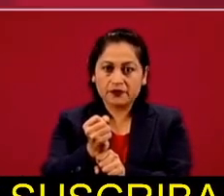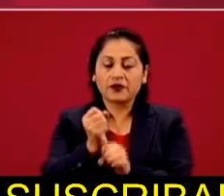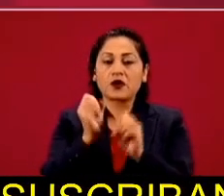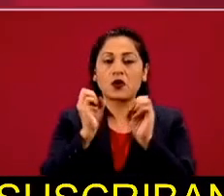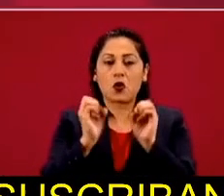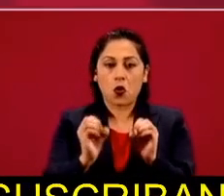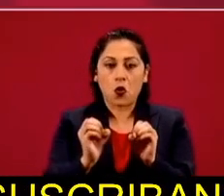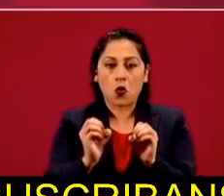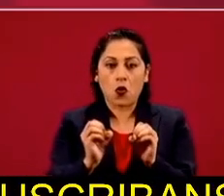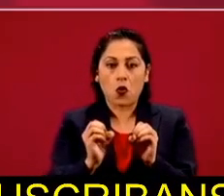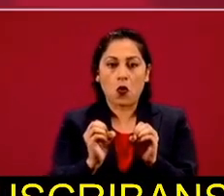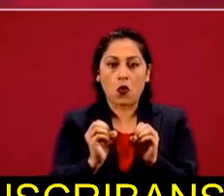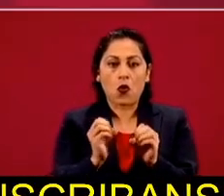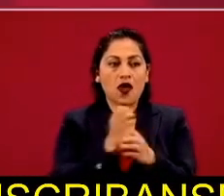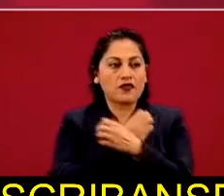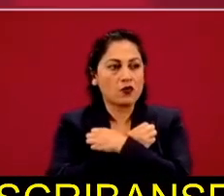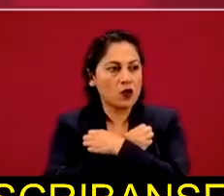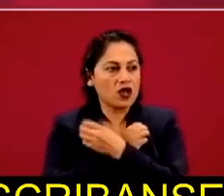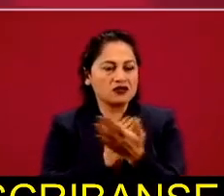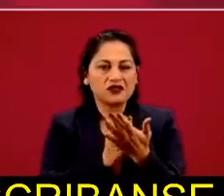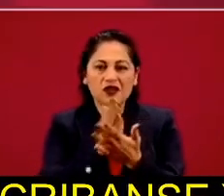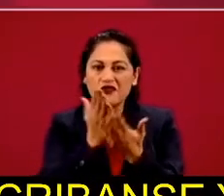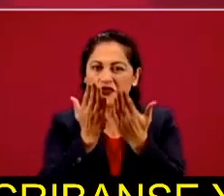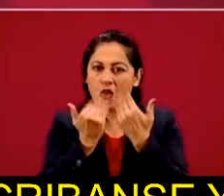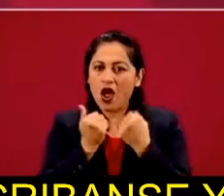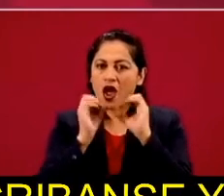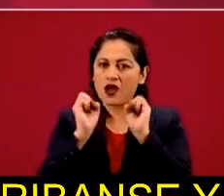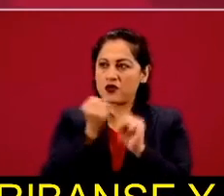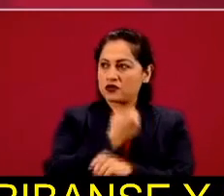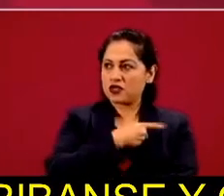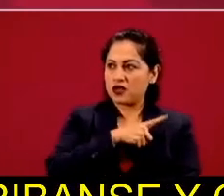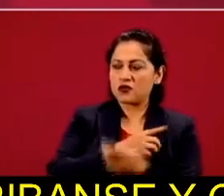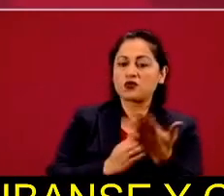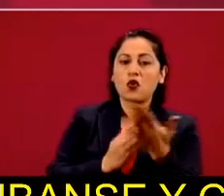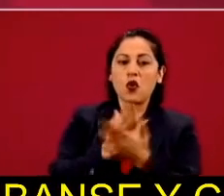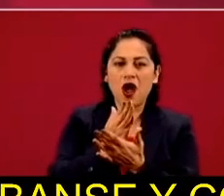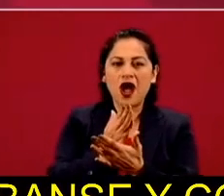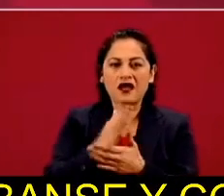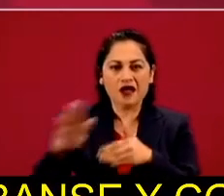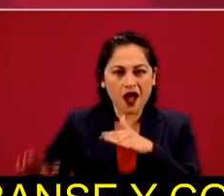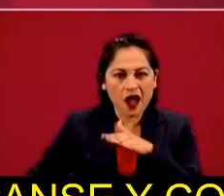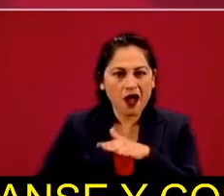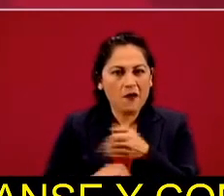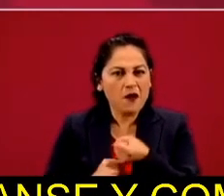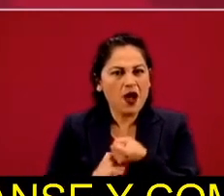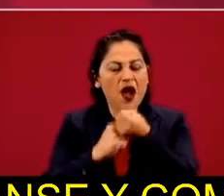la falta de acceso a la educación, a la salud, era la corrupción imperante.